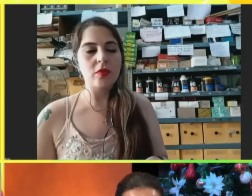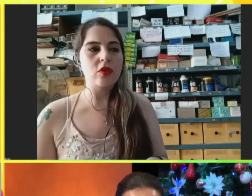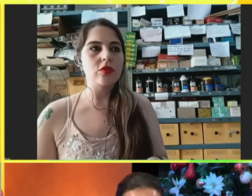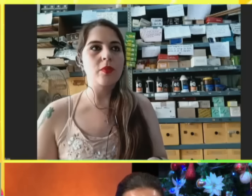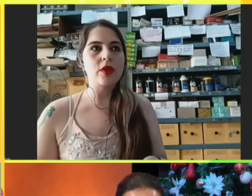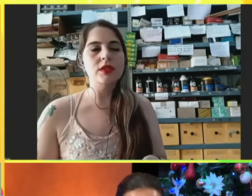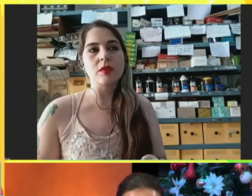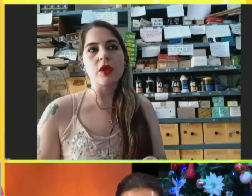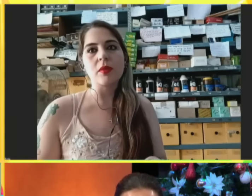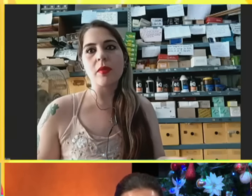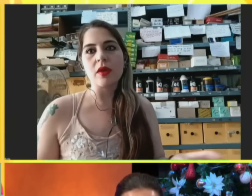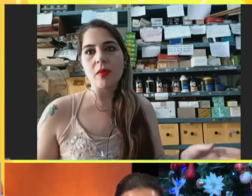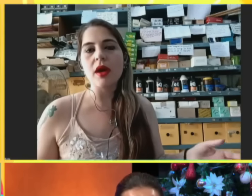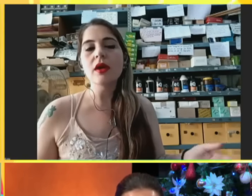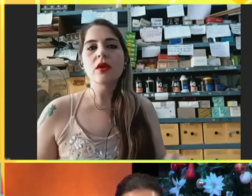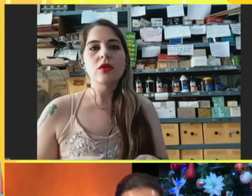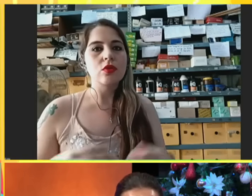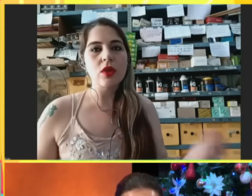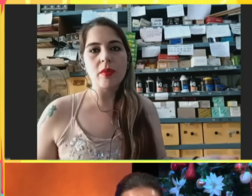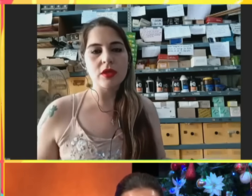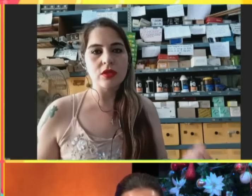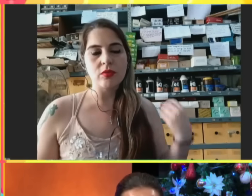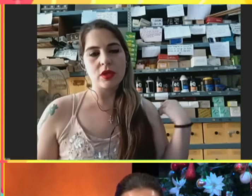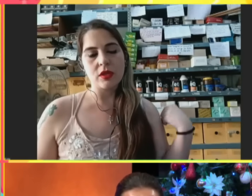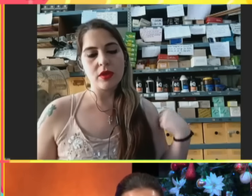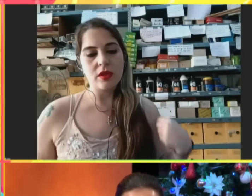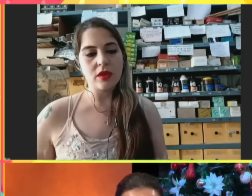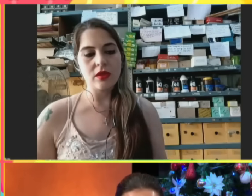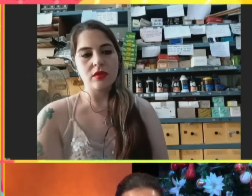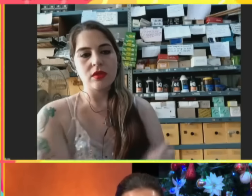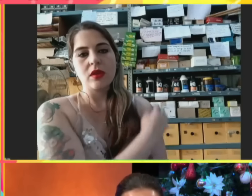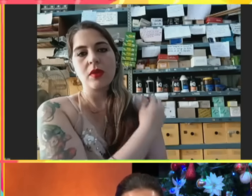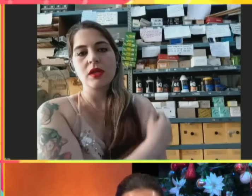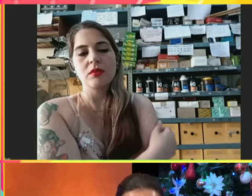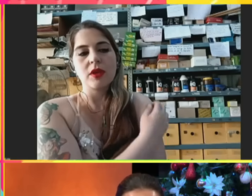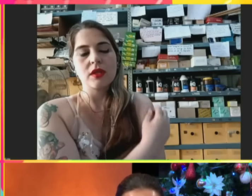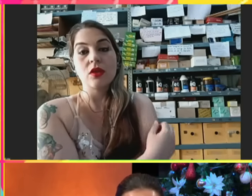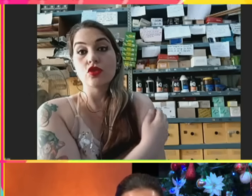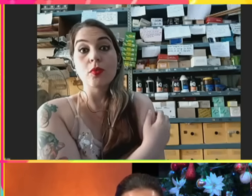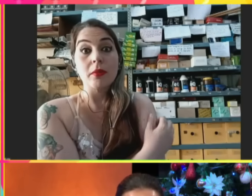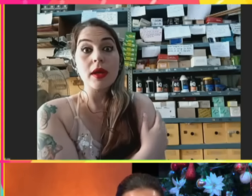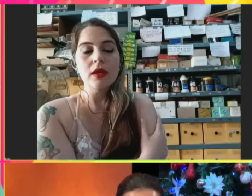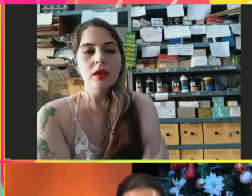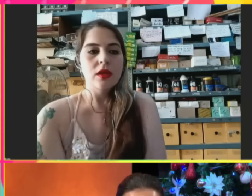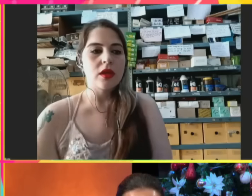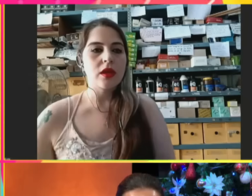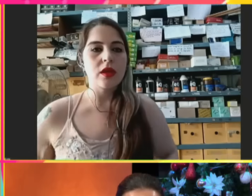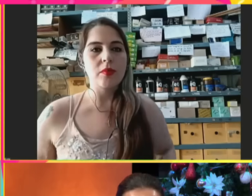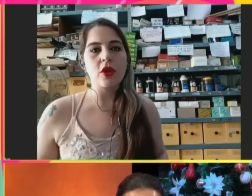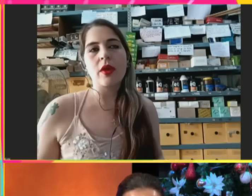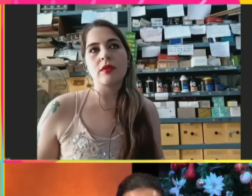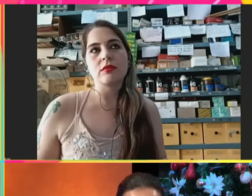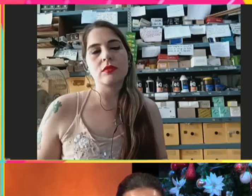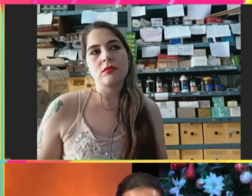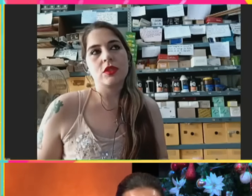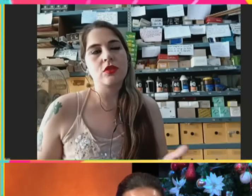tema económico. Después, sí, por el tema de mi mamá, nunca me quisieron por el tema de mi mamá, siempre la trataron súper mal.